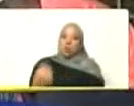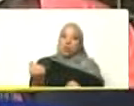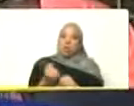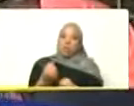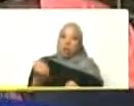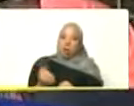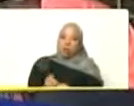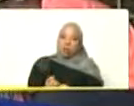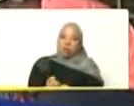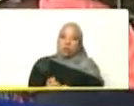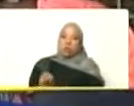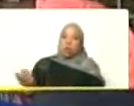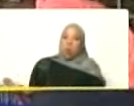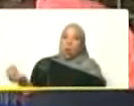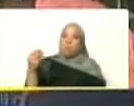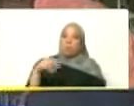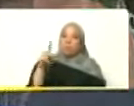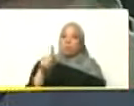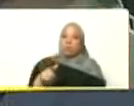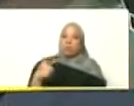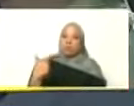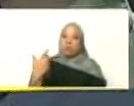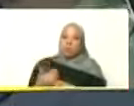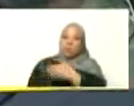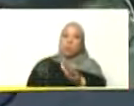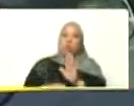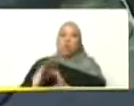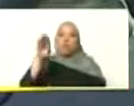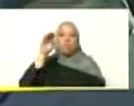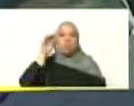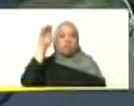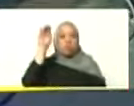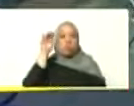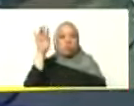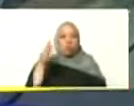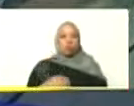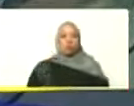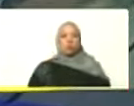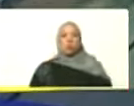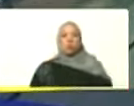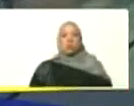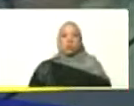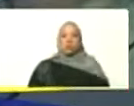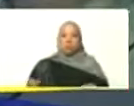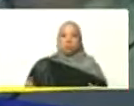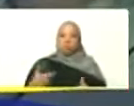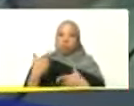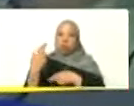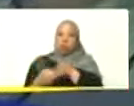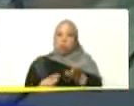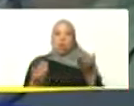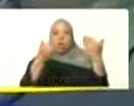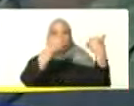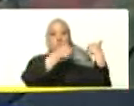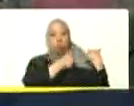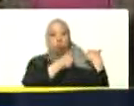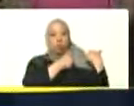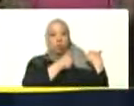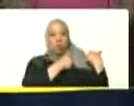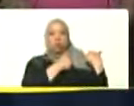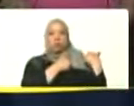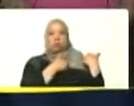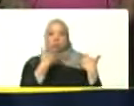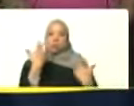comprometidos una vez más para sacar adelante esta gran responsabilidad que usted nos